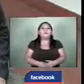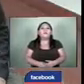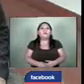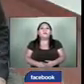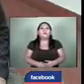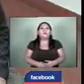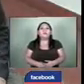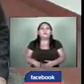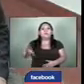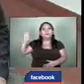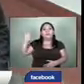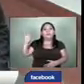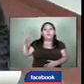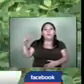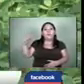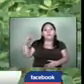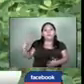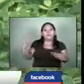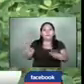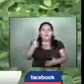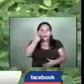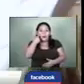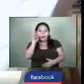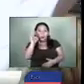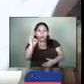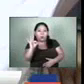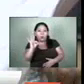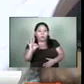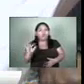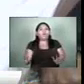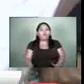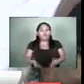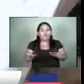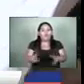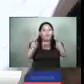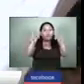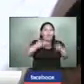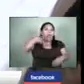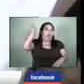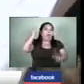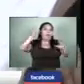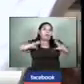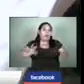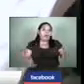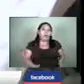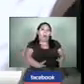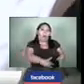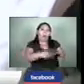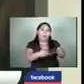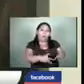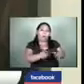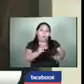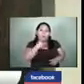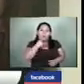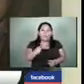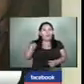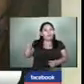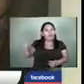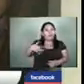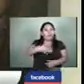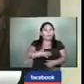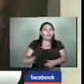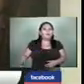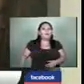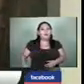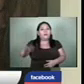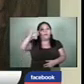La fiscalía general presenta testigo criteriado que declaran el caso saqueo público en el que se involucra al expresidente